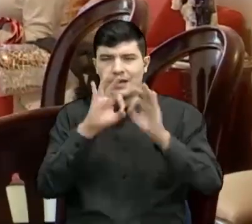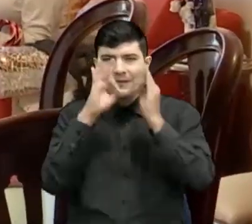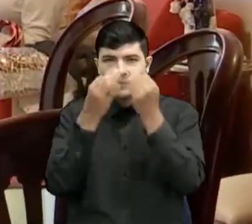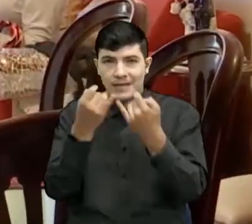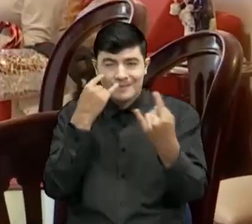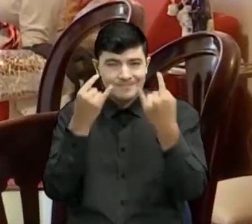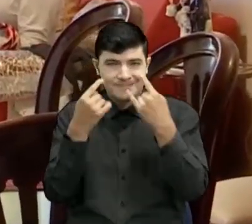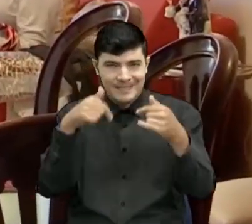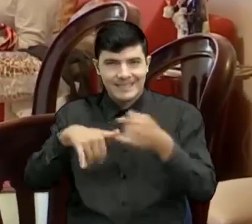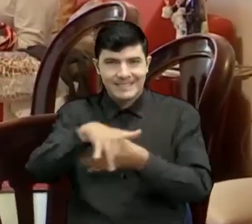santander